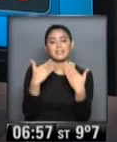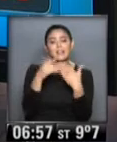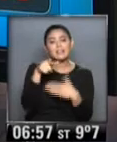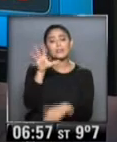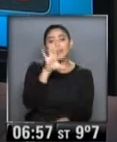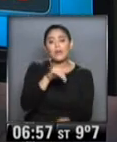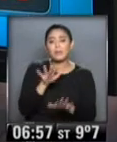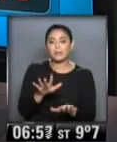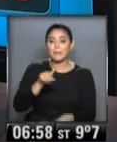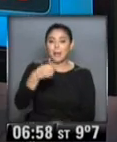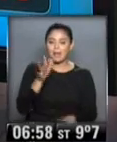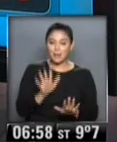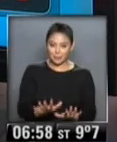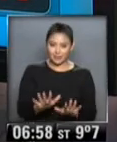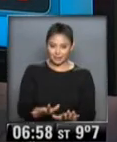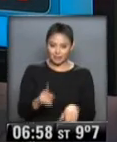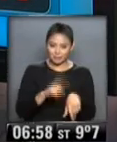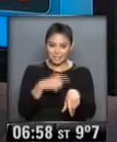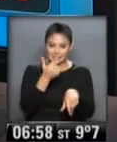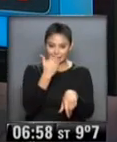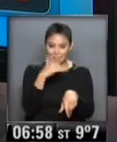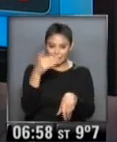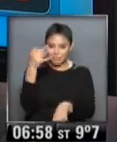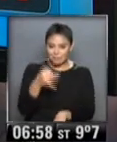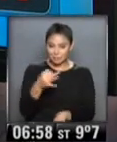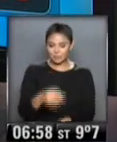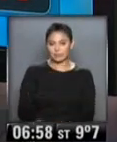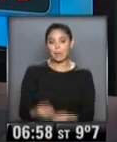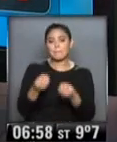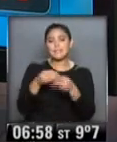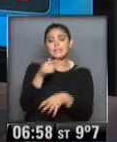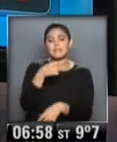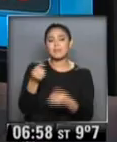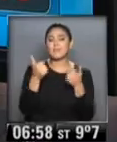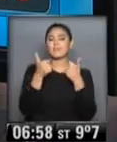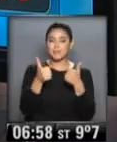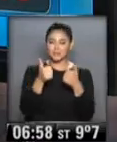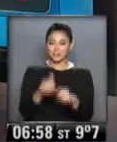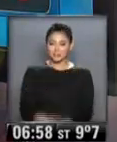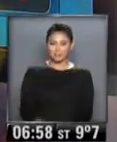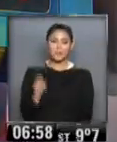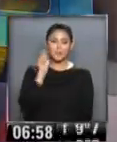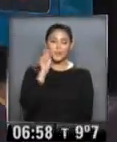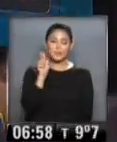fidelidad, los esperamos mañana, 6:30. Comience la semana muy bien para arriba.